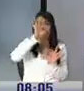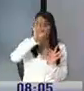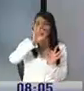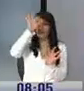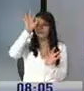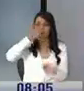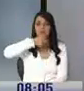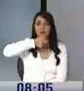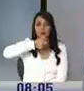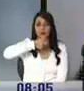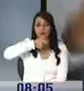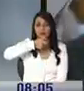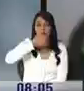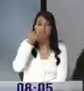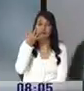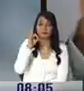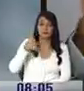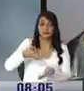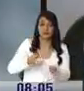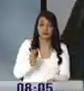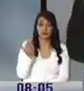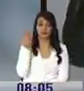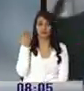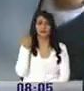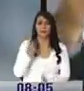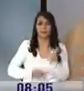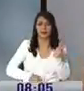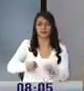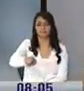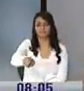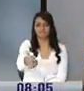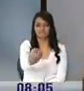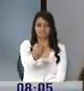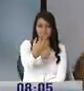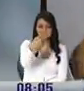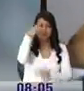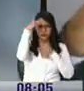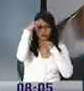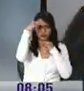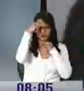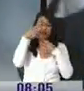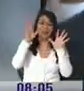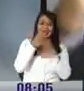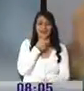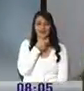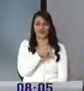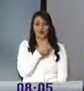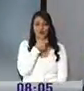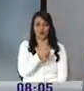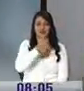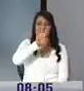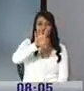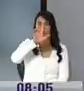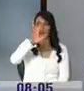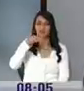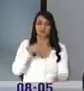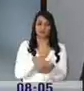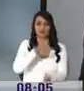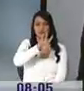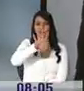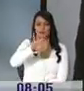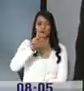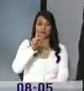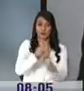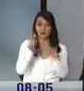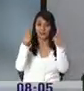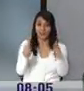el 19 de febrero pasado prendí un canal veíamos un exolo un boca de una que daba ya 43 puntos o 44 puntos